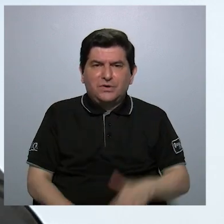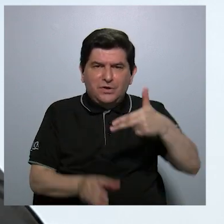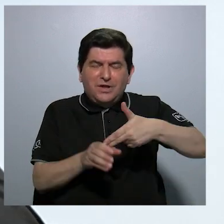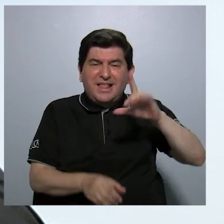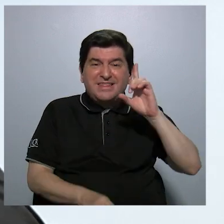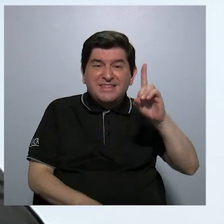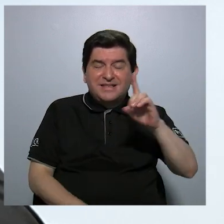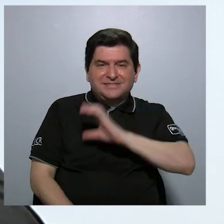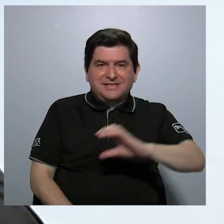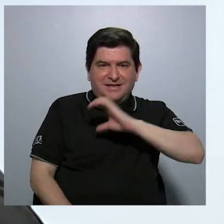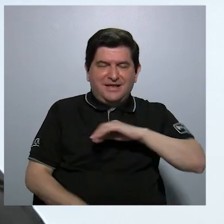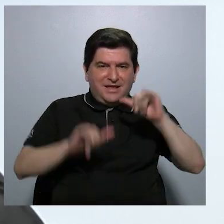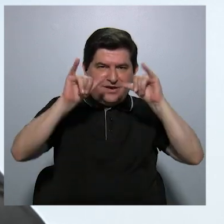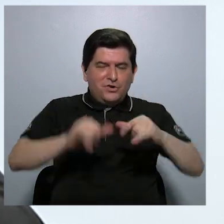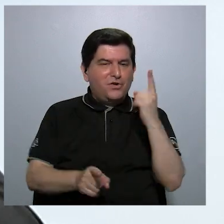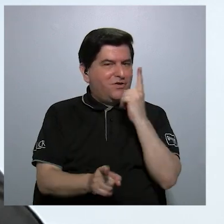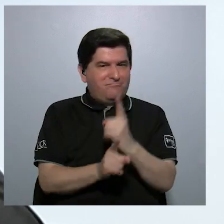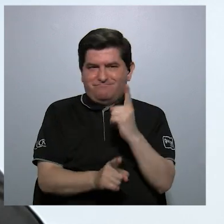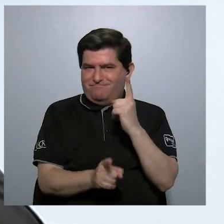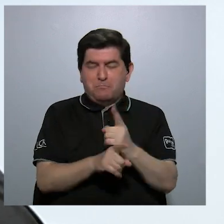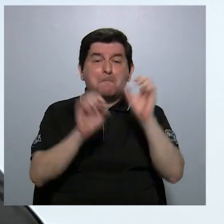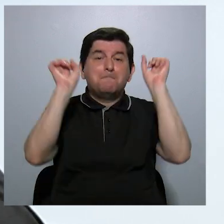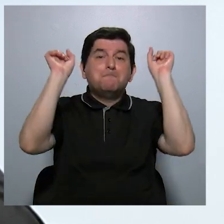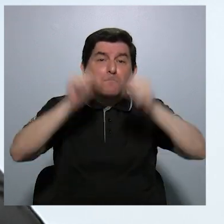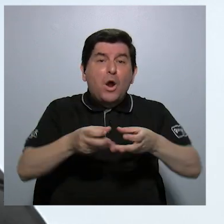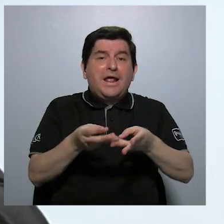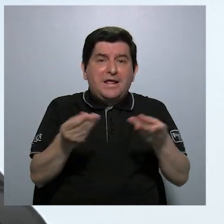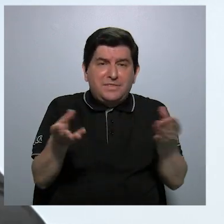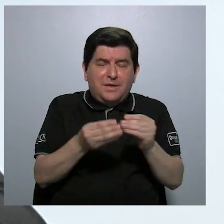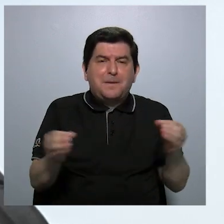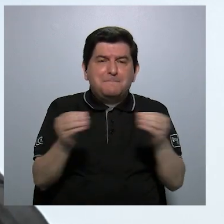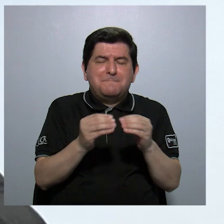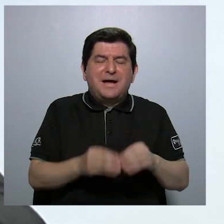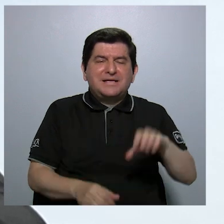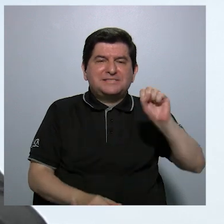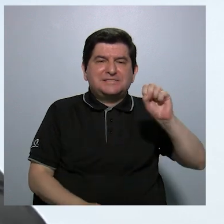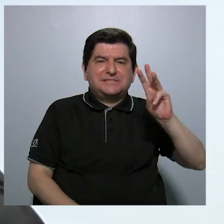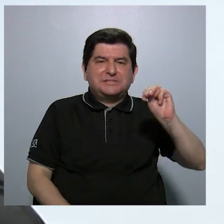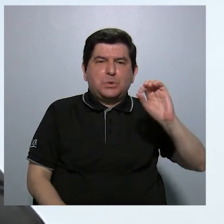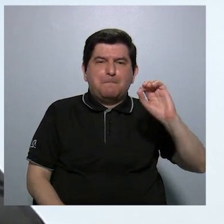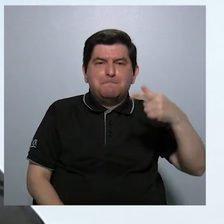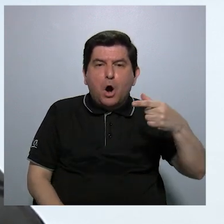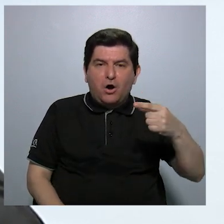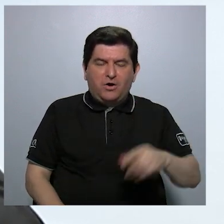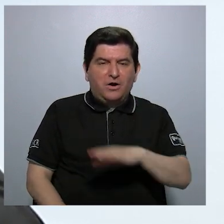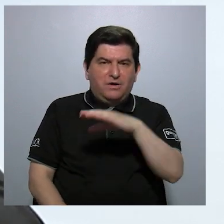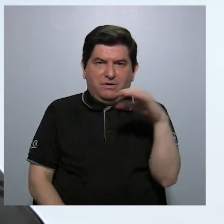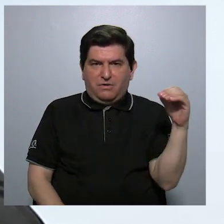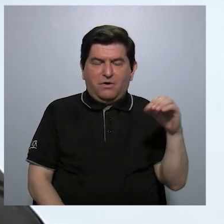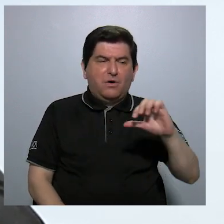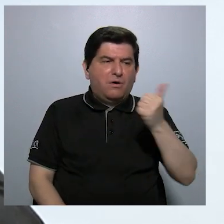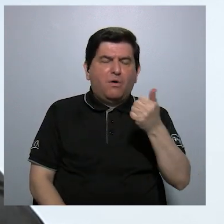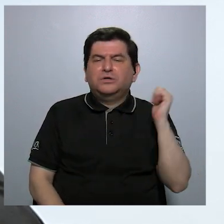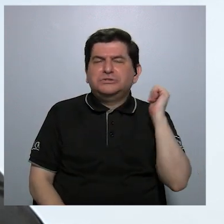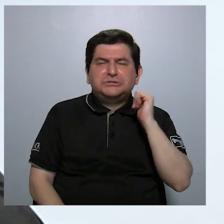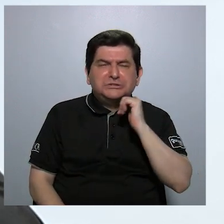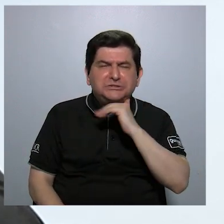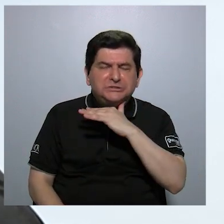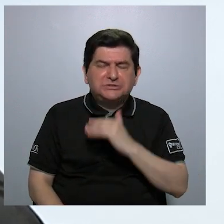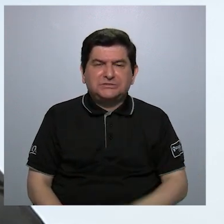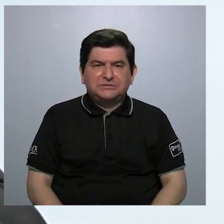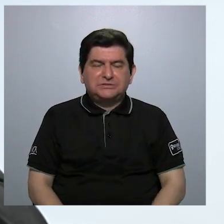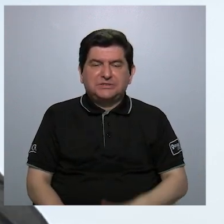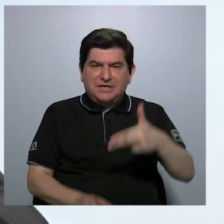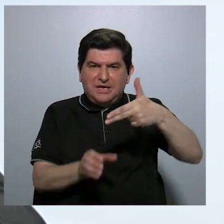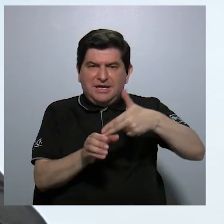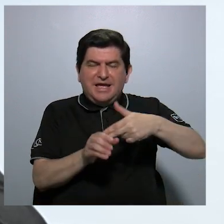tiene la particularidad de que si no se mantiene adecuadamente puede producir más smog, puede producir otros contaminantes.